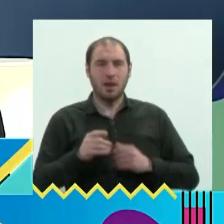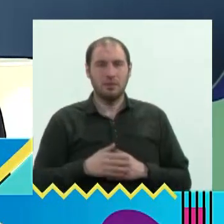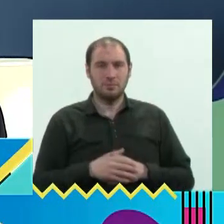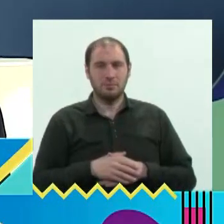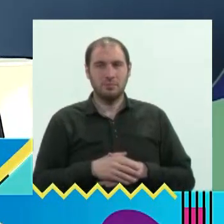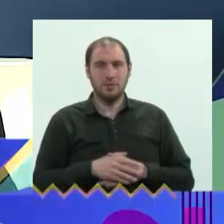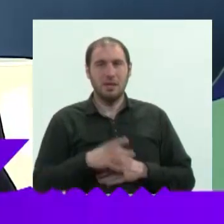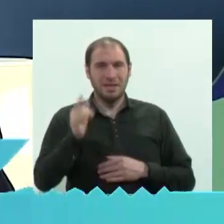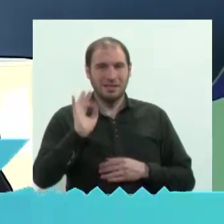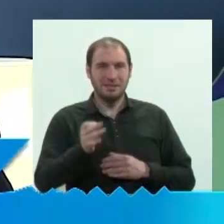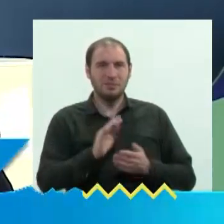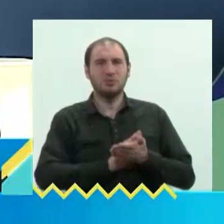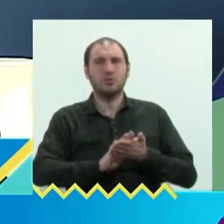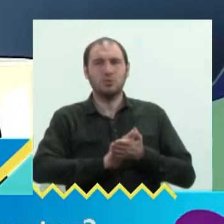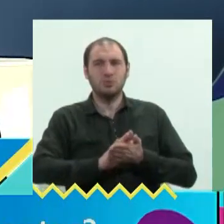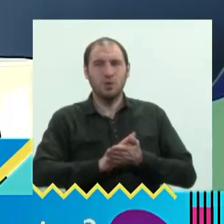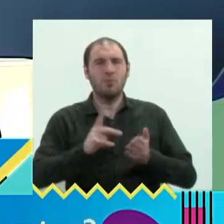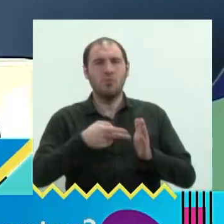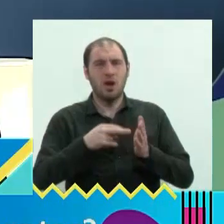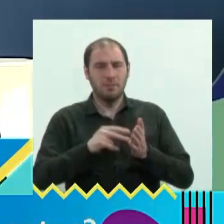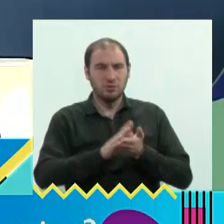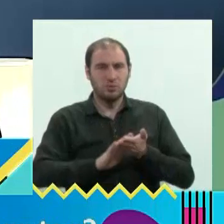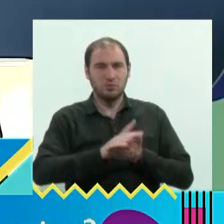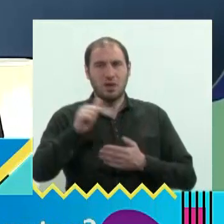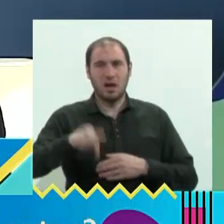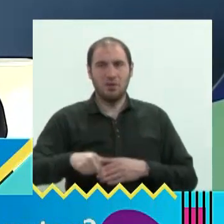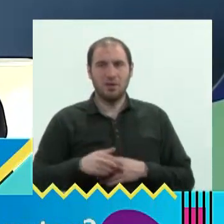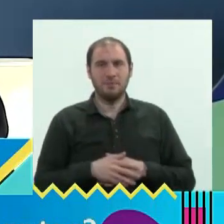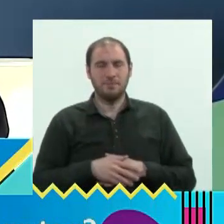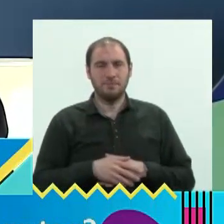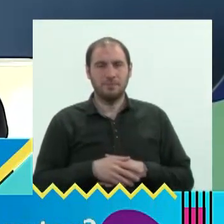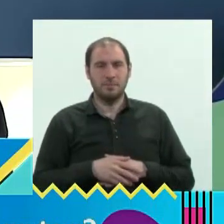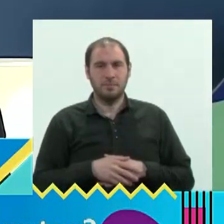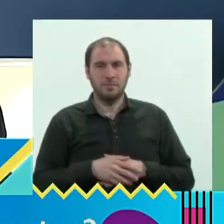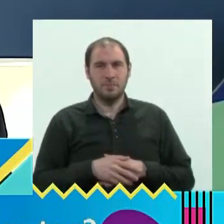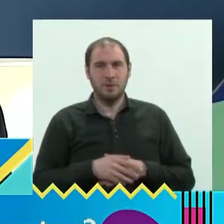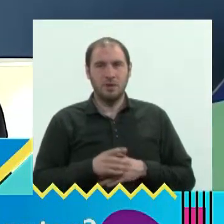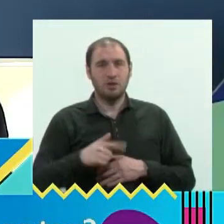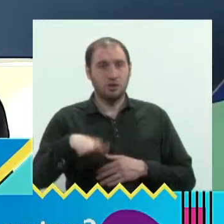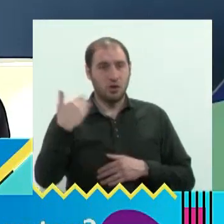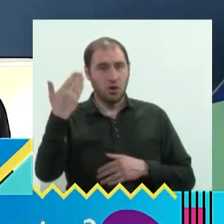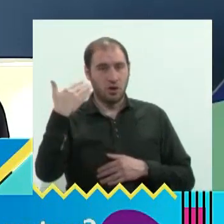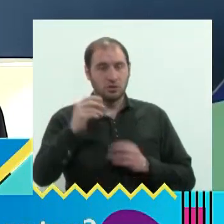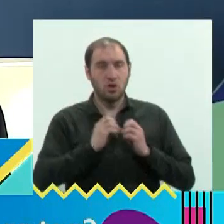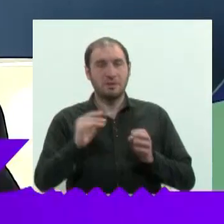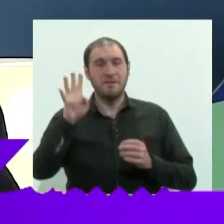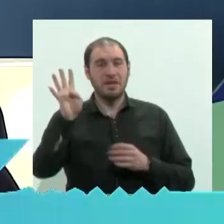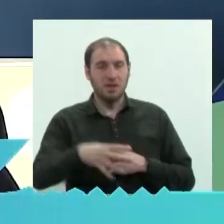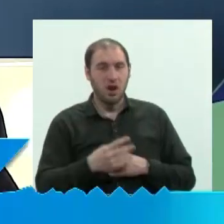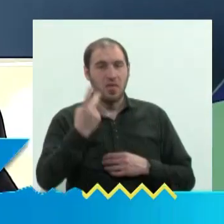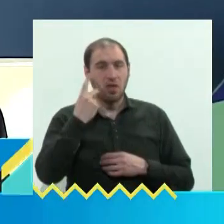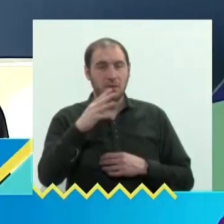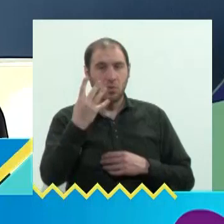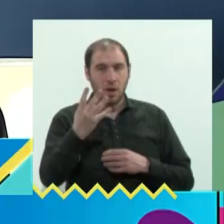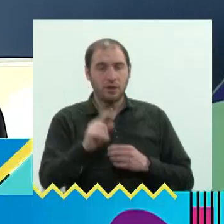sepa que ha de saber resolver esos problemas actuales, ¿no? En nuestro congreso, que empezó en Barcelona en 2004,